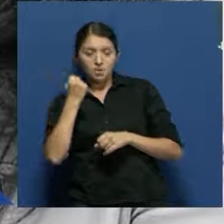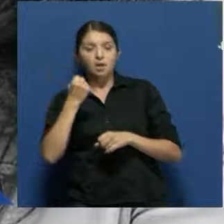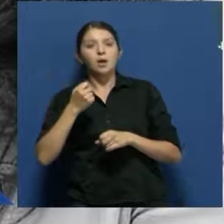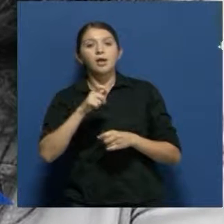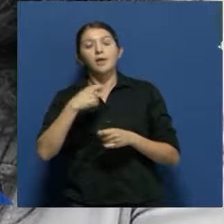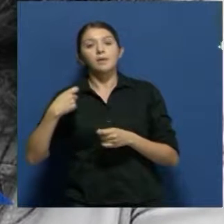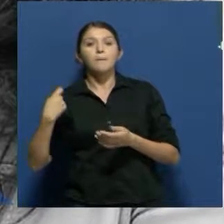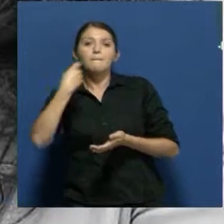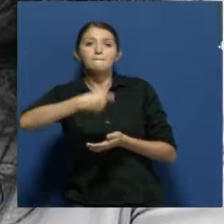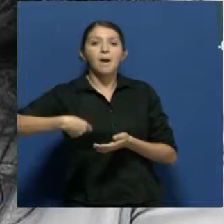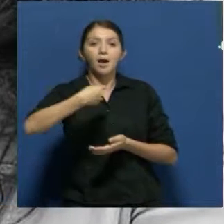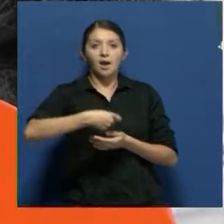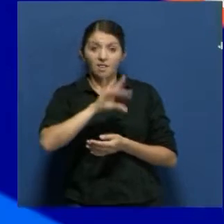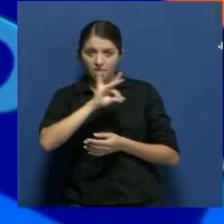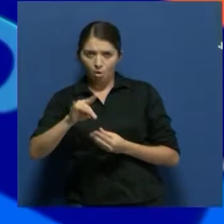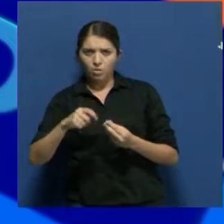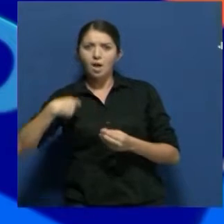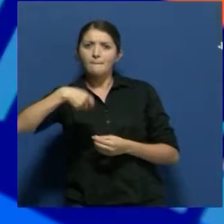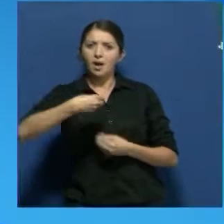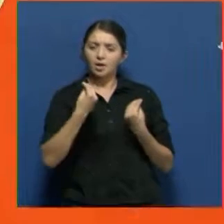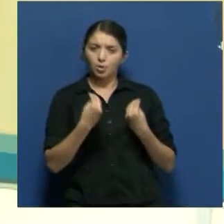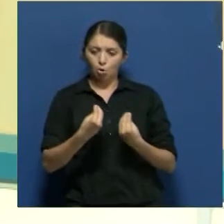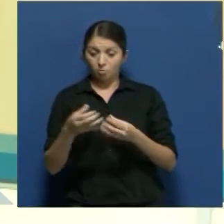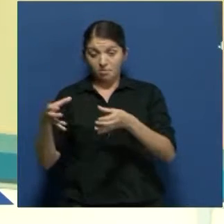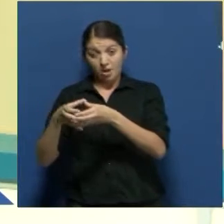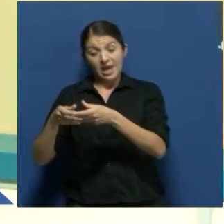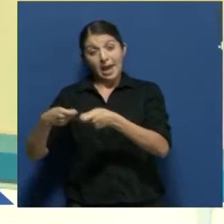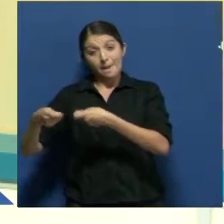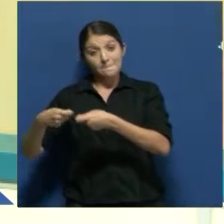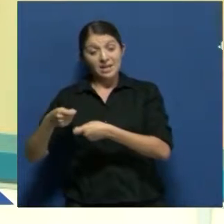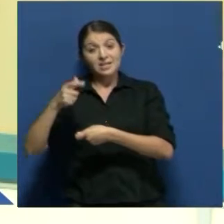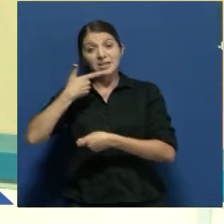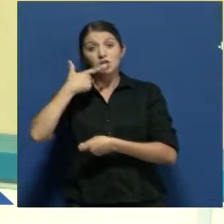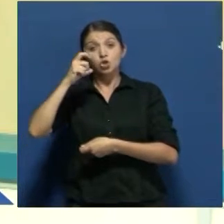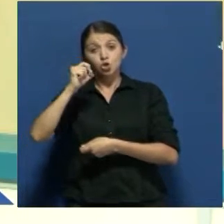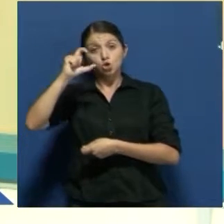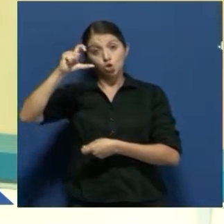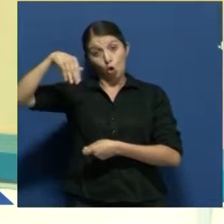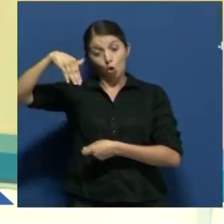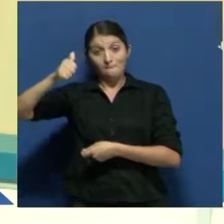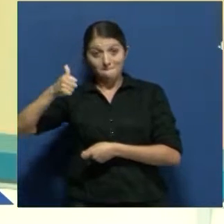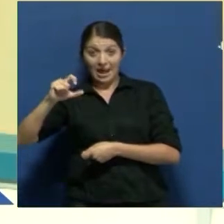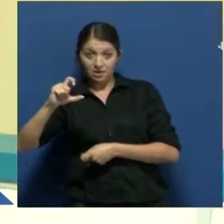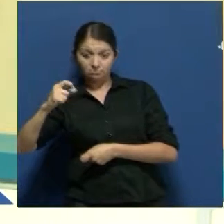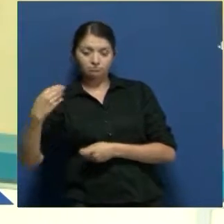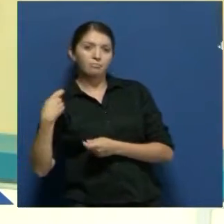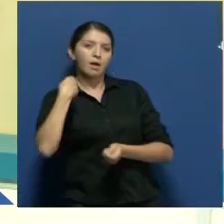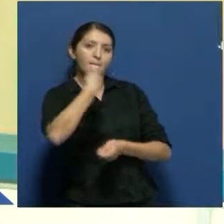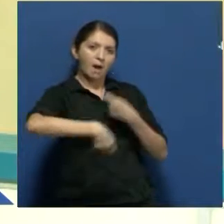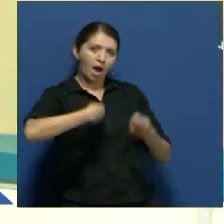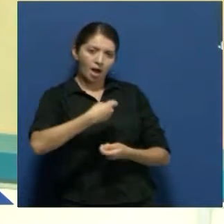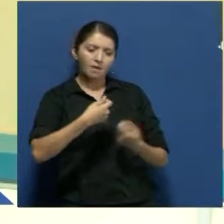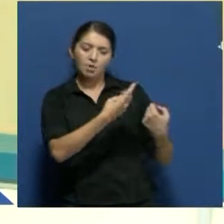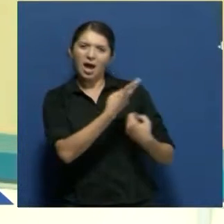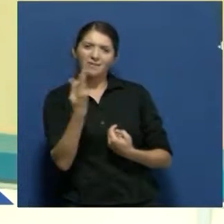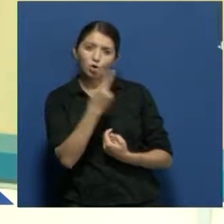en que estarían llegando de acuerdo la empresa SOCMA, el grupo SOCMA con el gobierno de la Nación para pagar esa deuda que tiene el